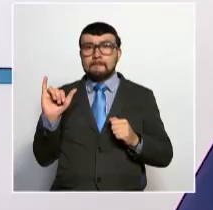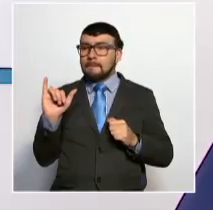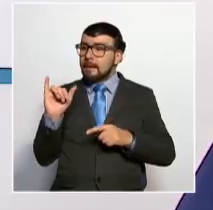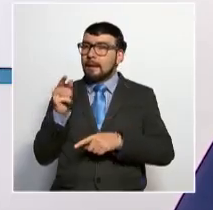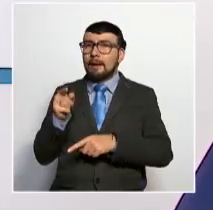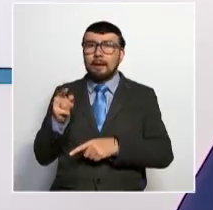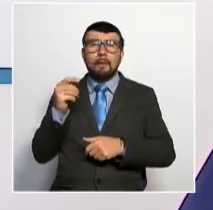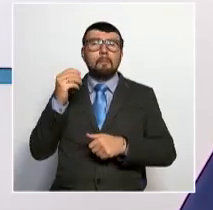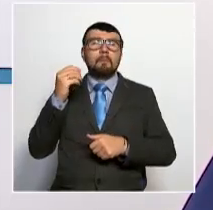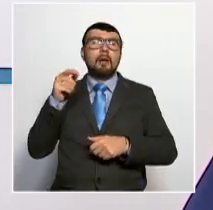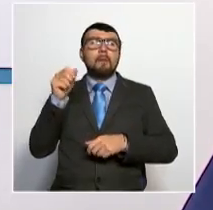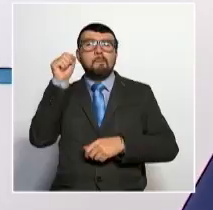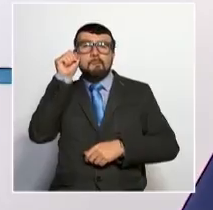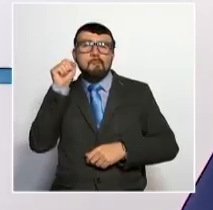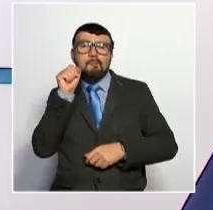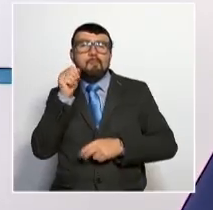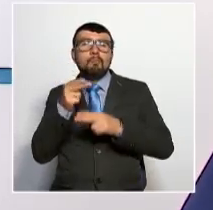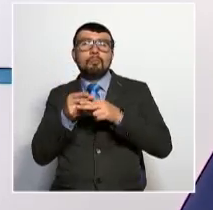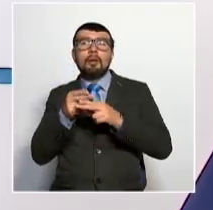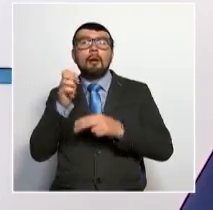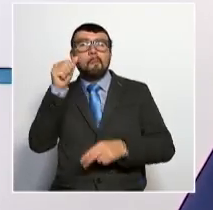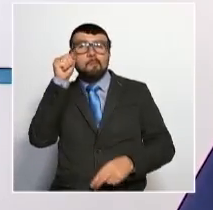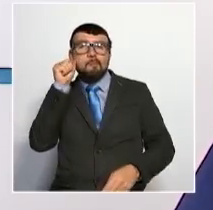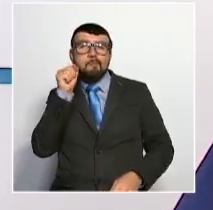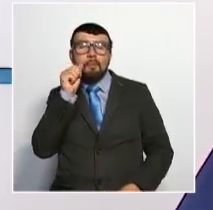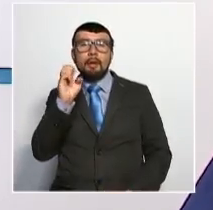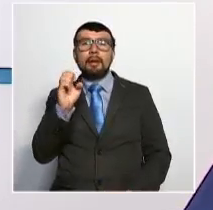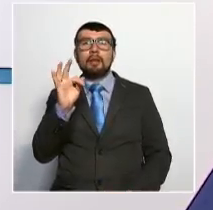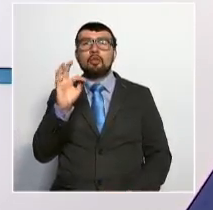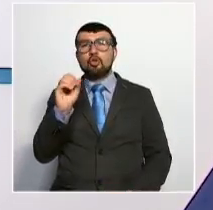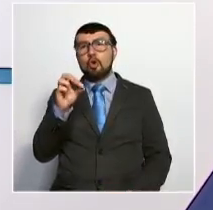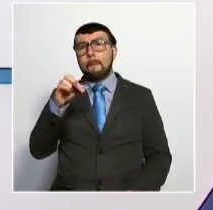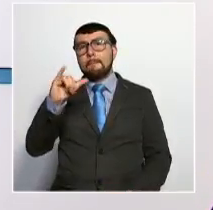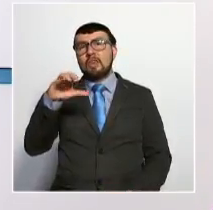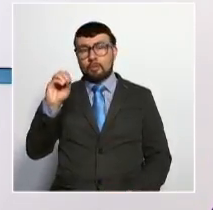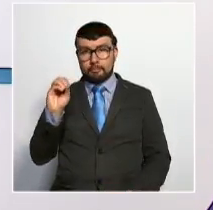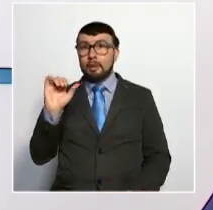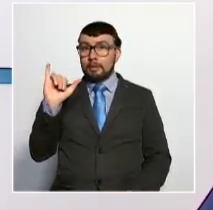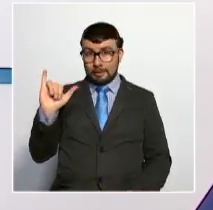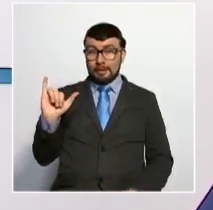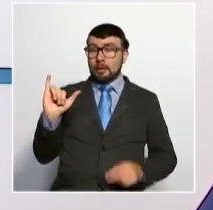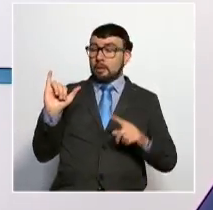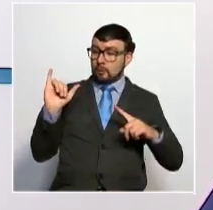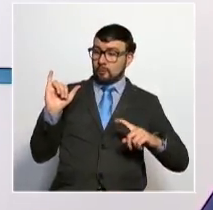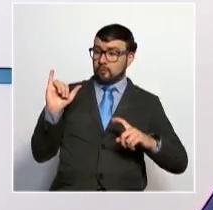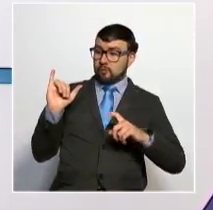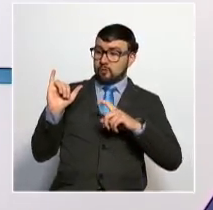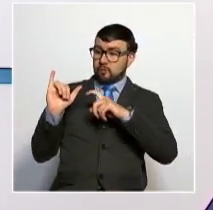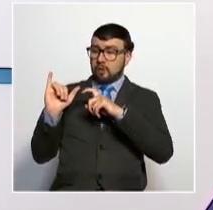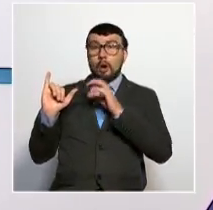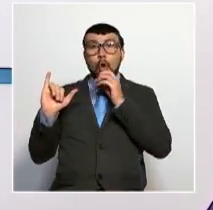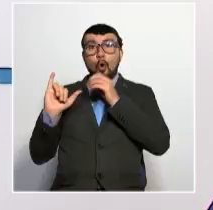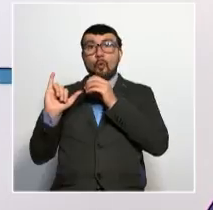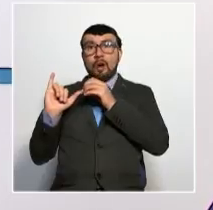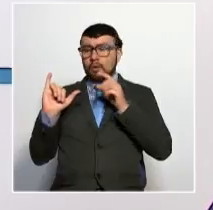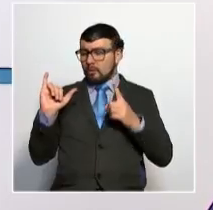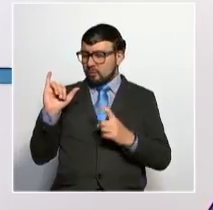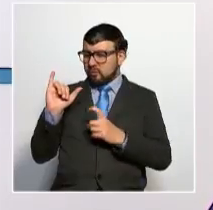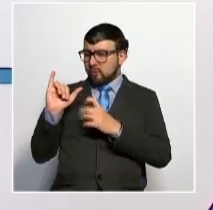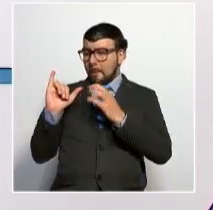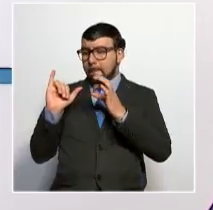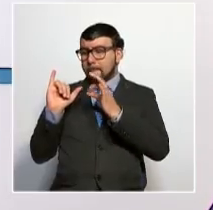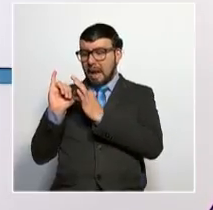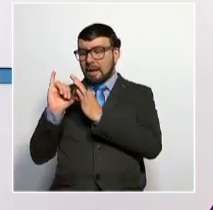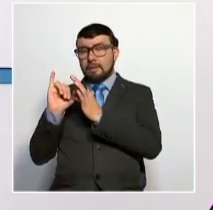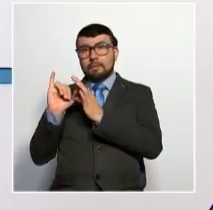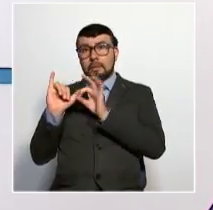ectópico. Es decir, el espermatozoide y el óvulo se encuentran a nivel de la trompa, pero cuando este embarazo no